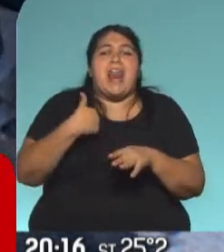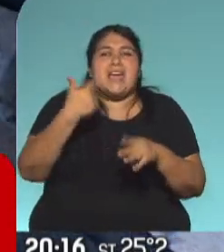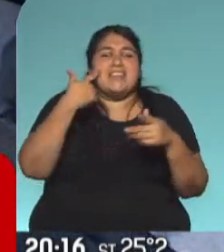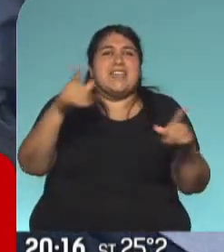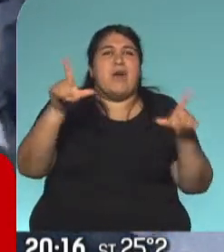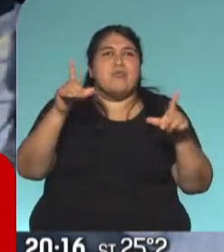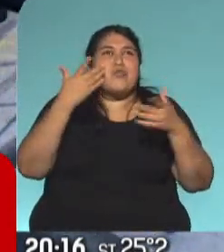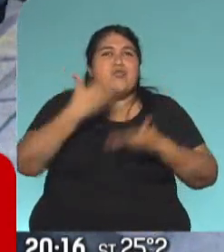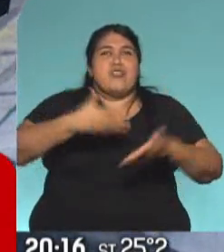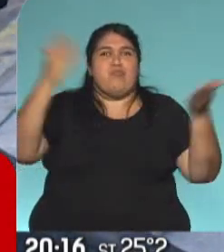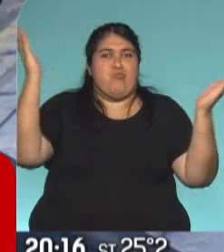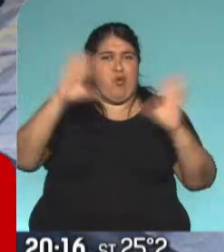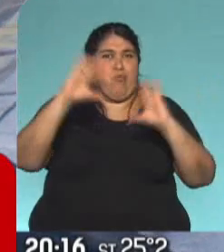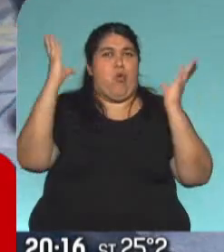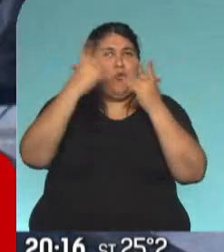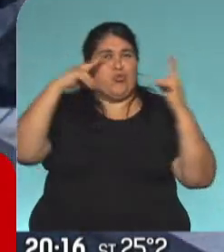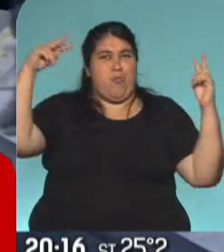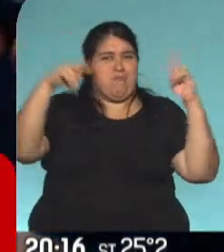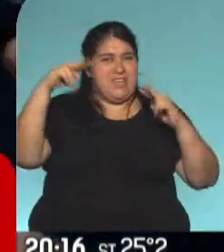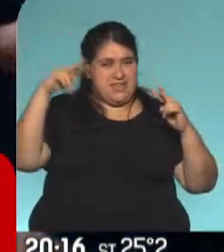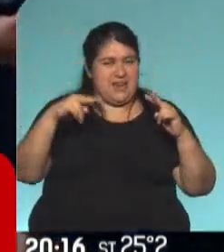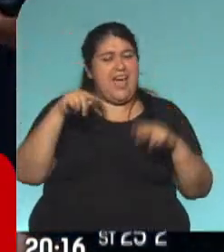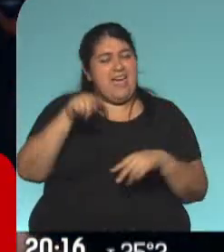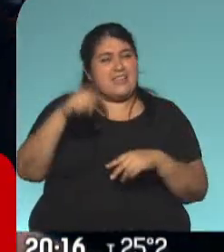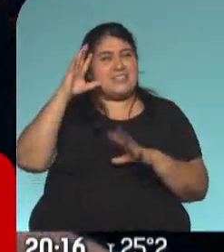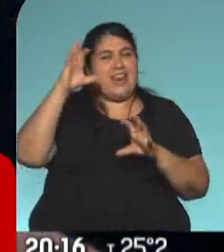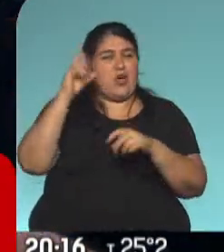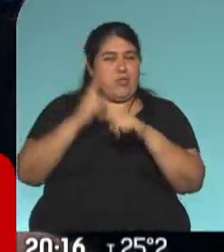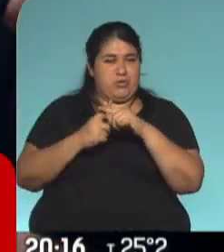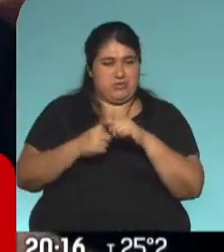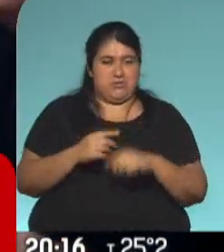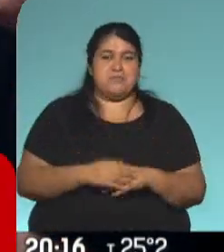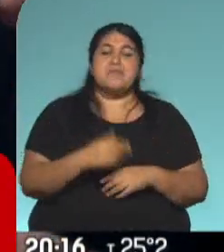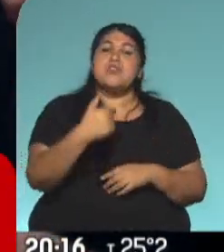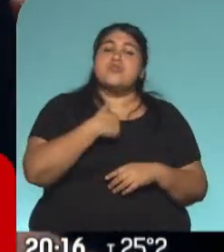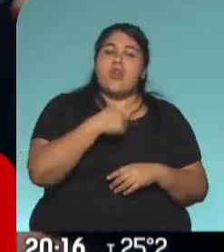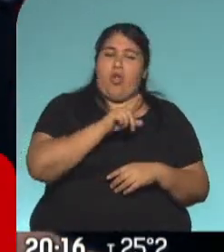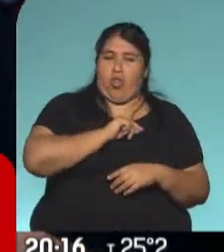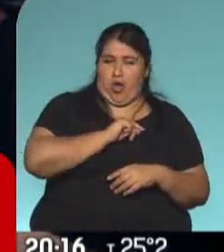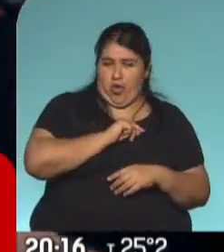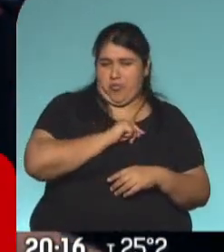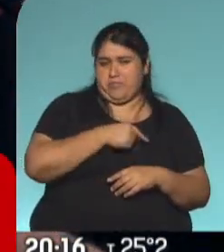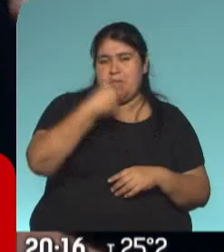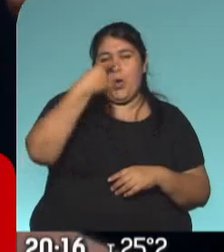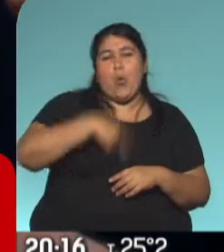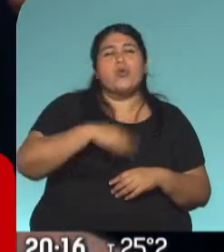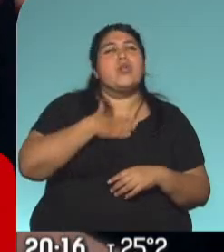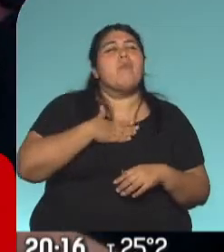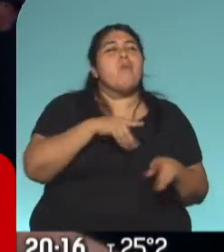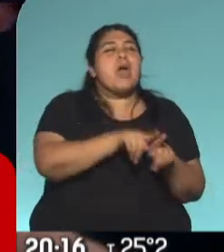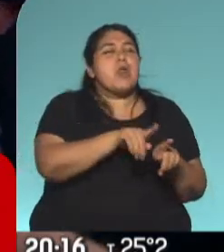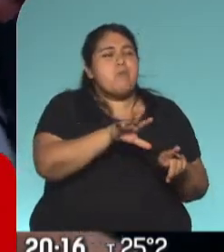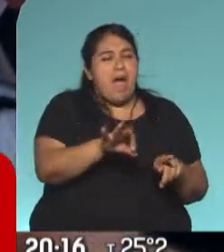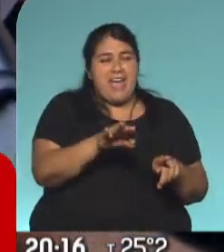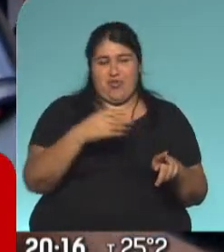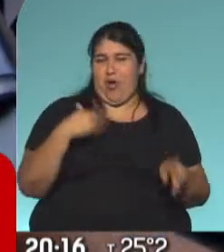que eso es el recuerdo positivo que tengo de él. Es muy doloroso para mí despedirlo. Es el último hermano, digamos, del